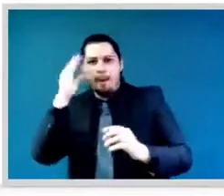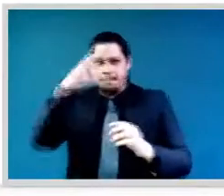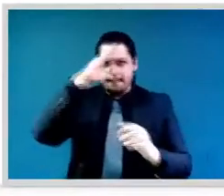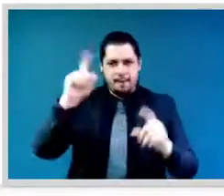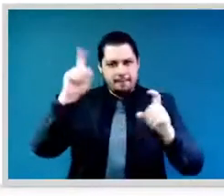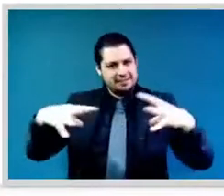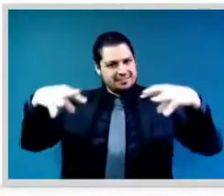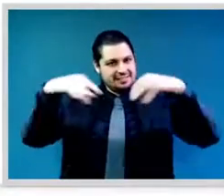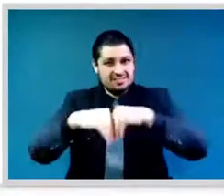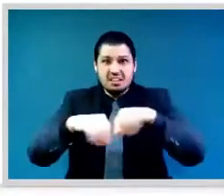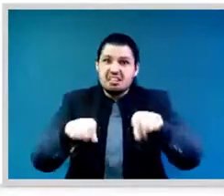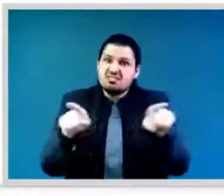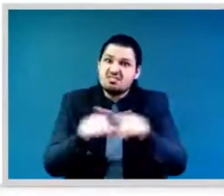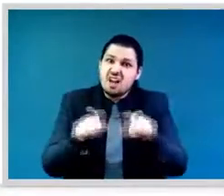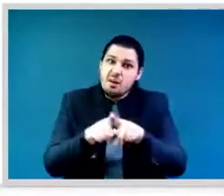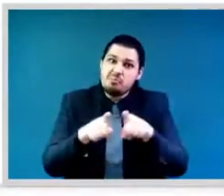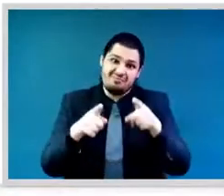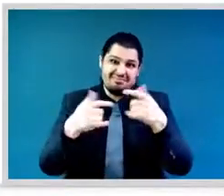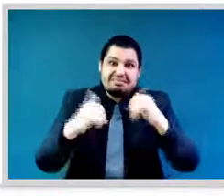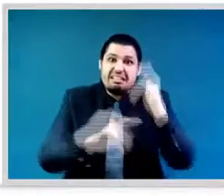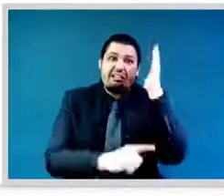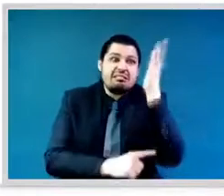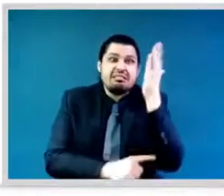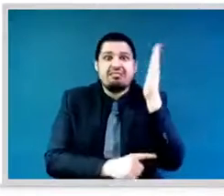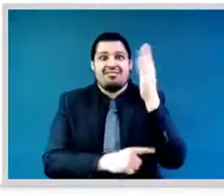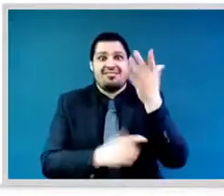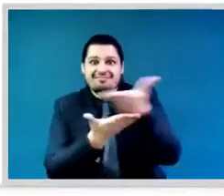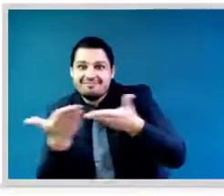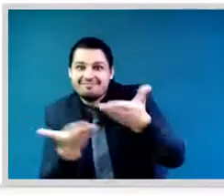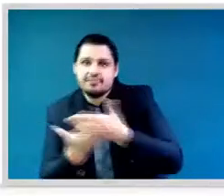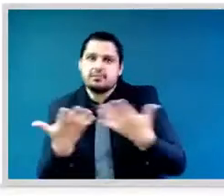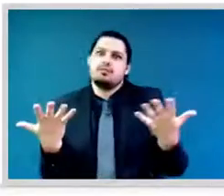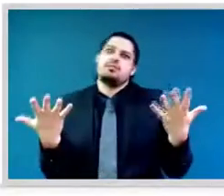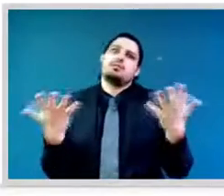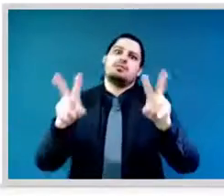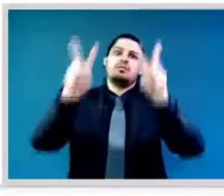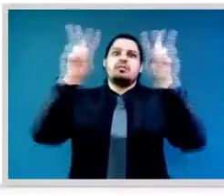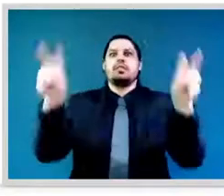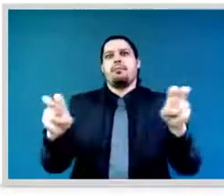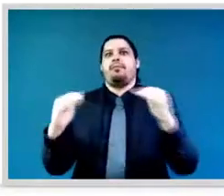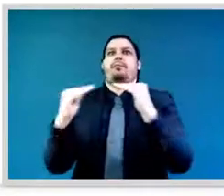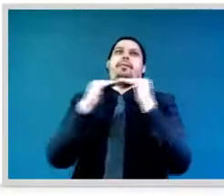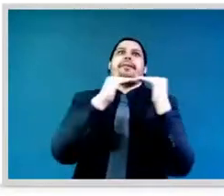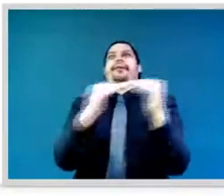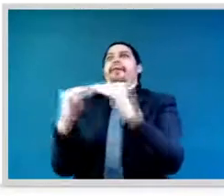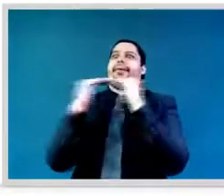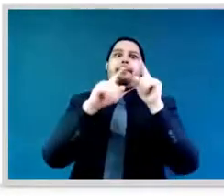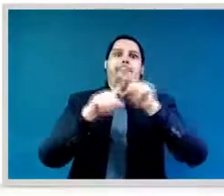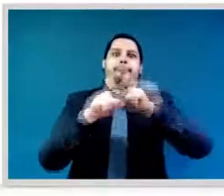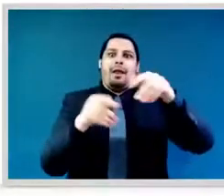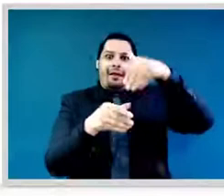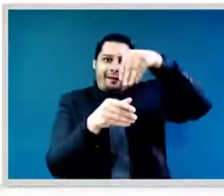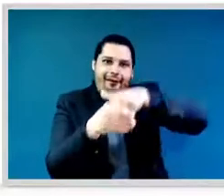eventos donde ya no tenemos que hablar más de diagnósticos, sino que tenemos que abrir